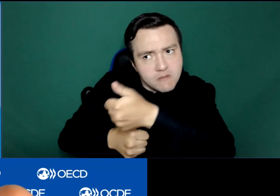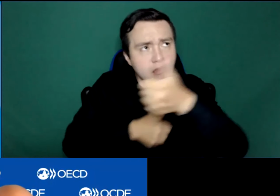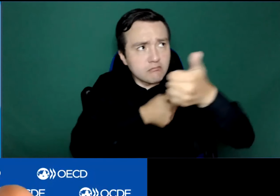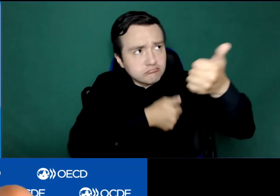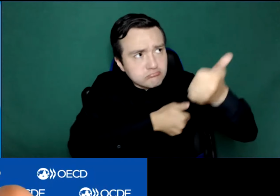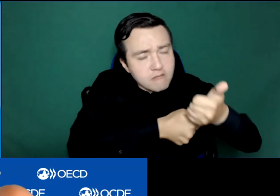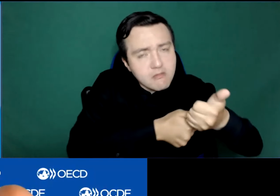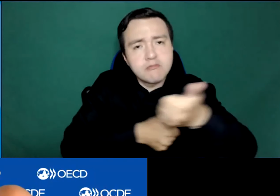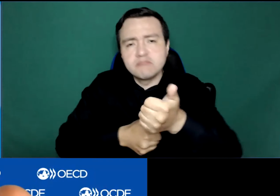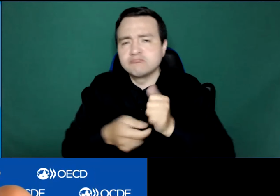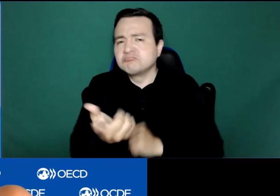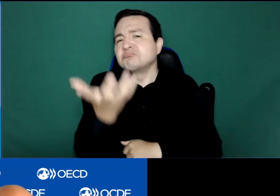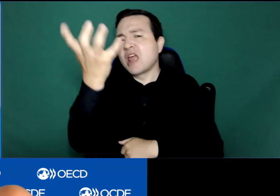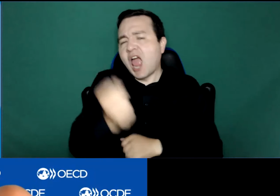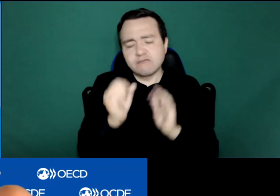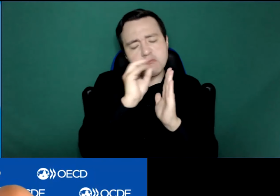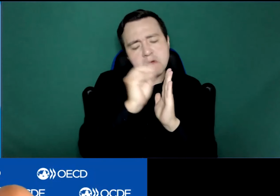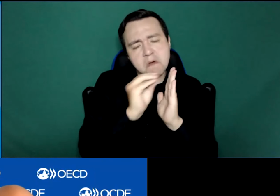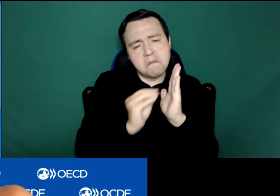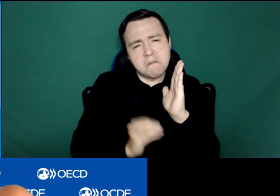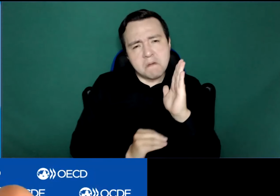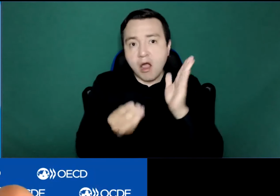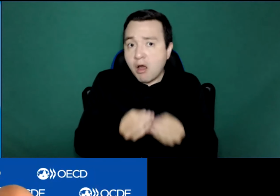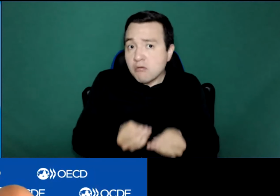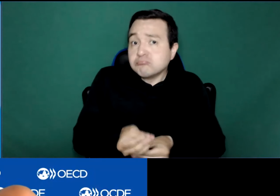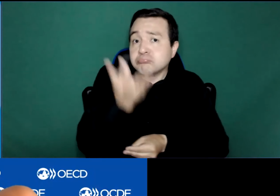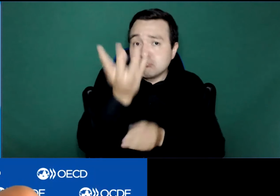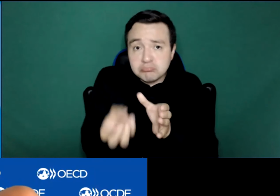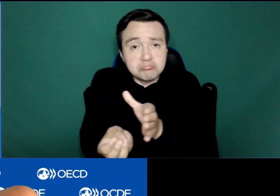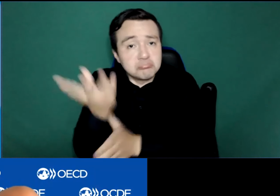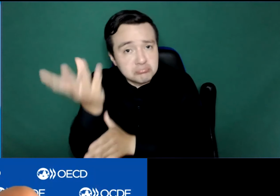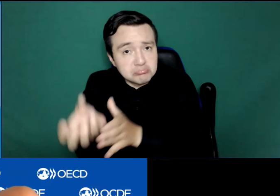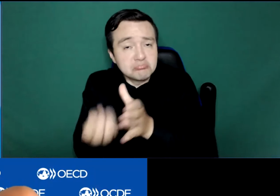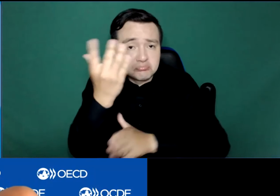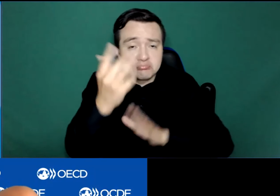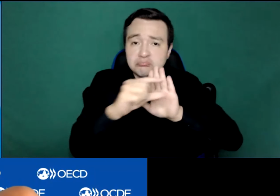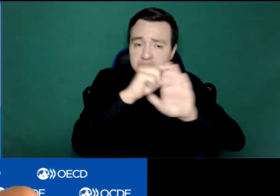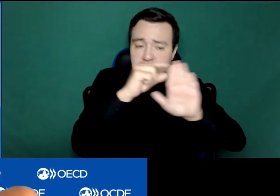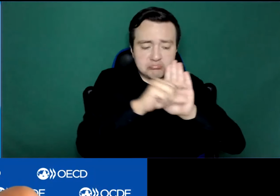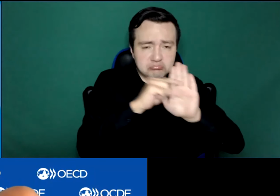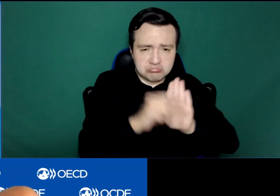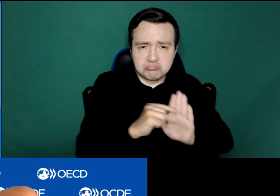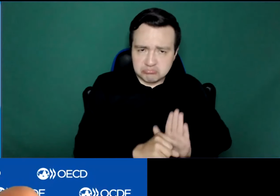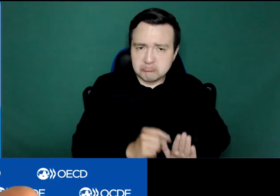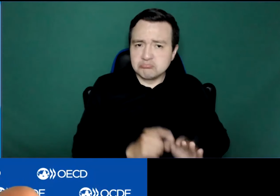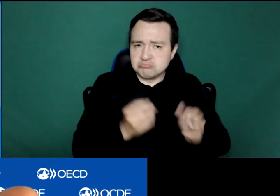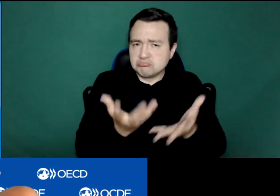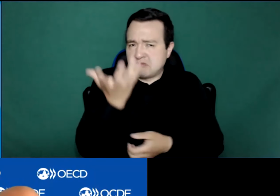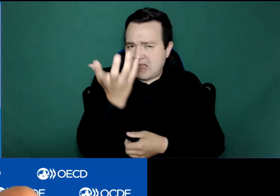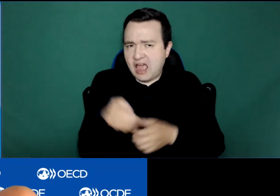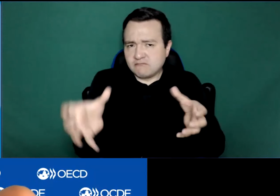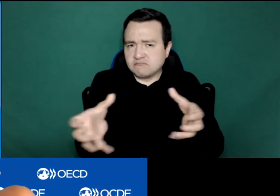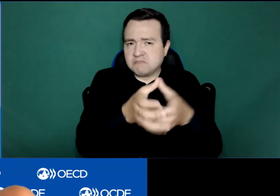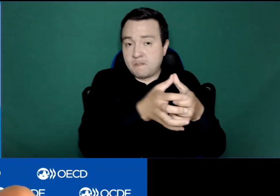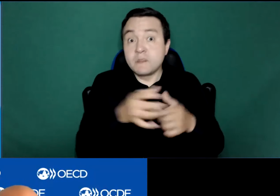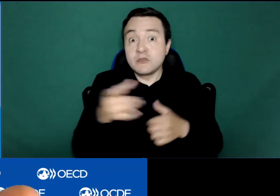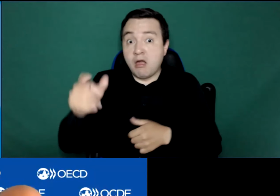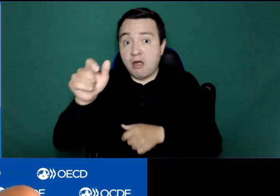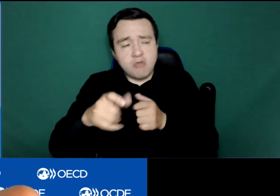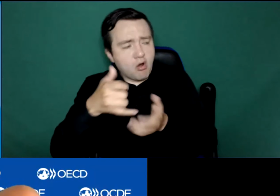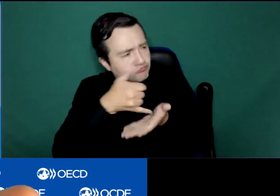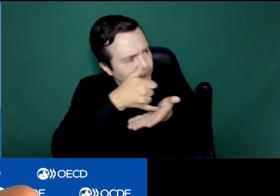en distintas publicaciones gremiales y recibió reconocimientos por sus publicaciones. Tiene